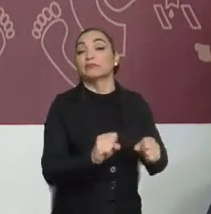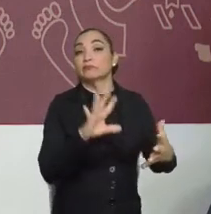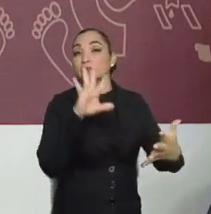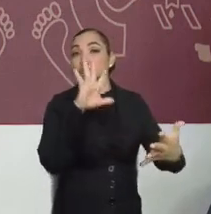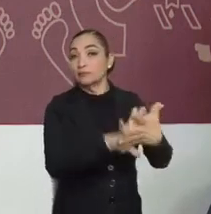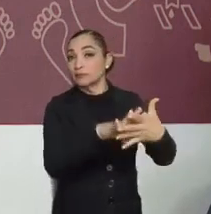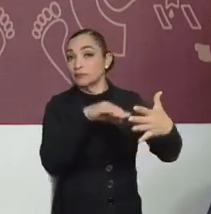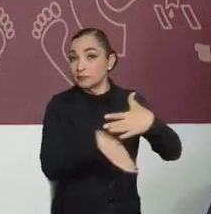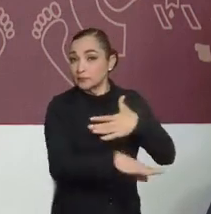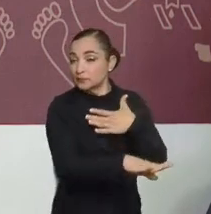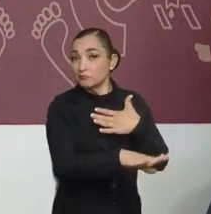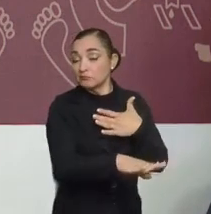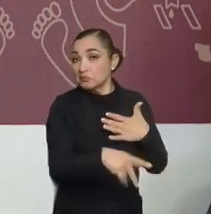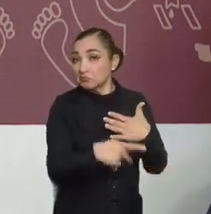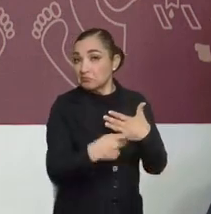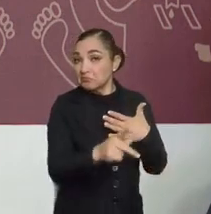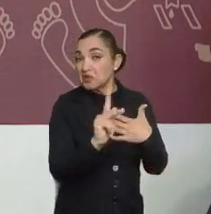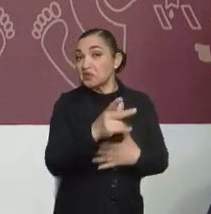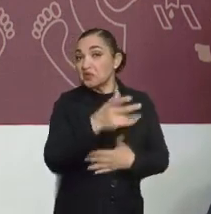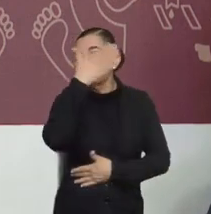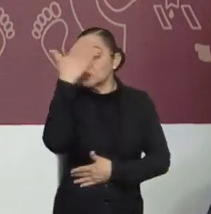se sabía si era